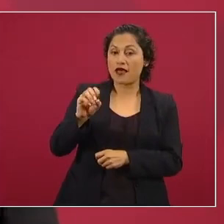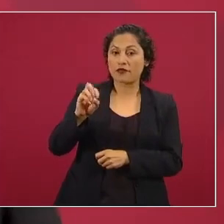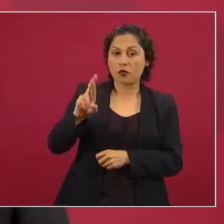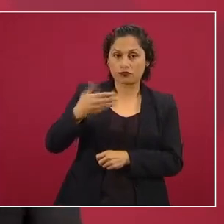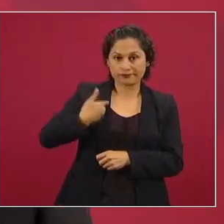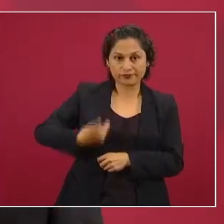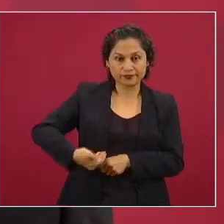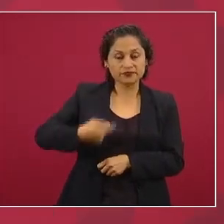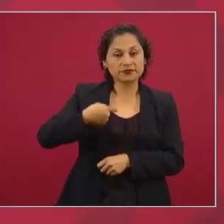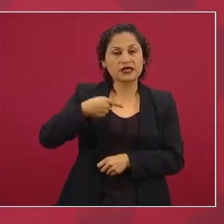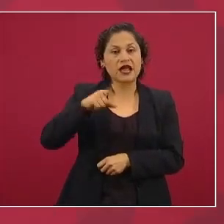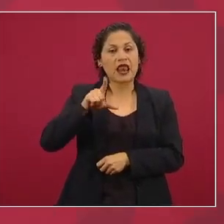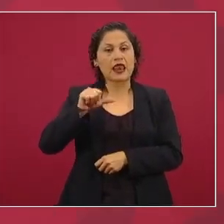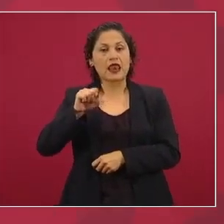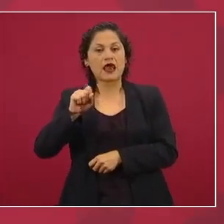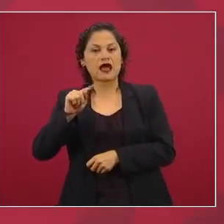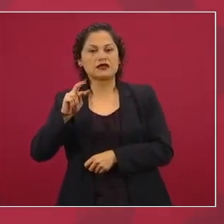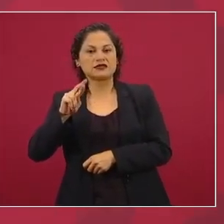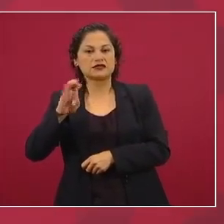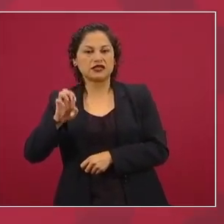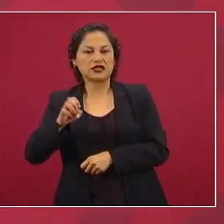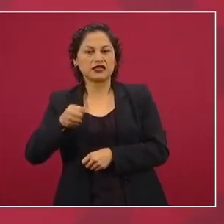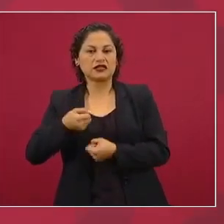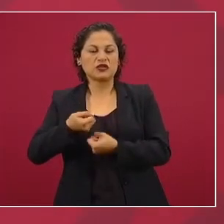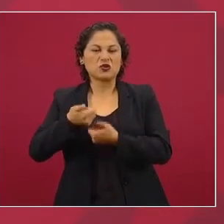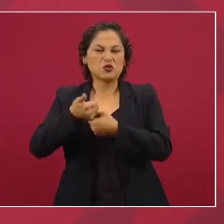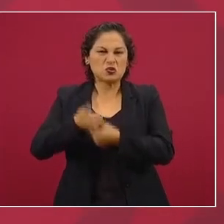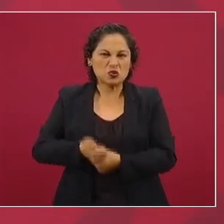Esto después de la elección